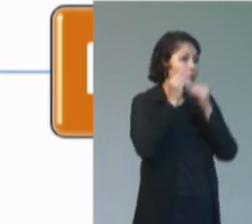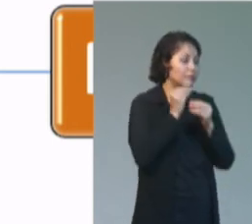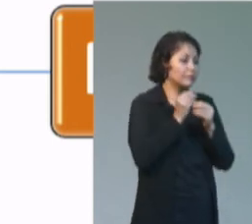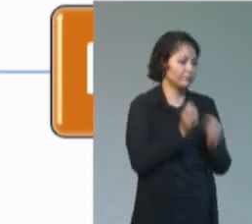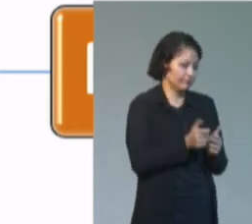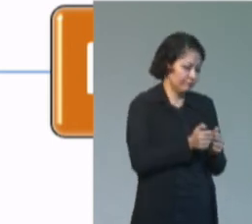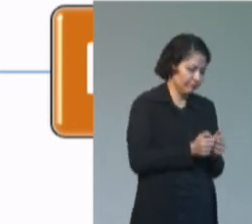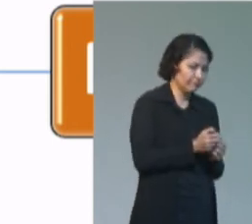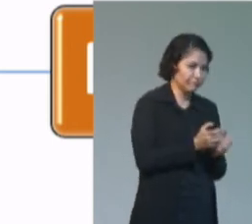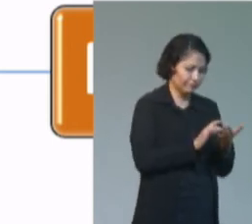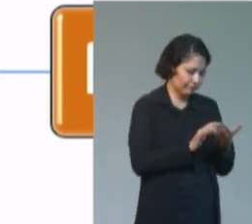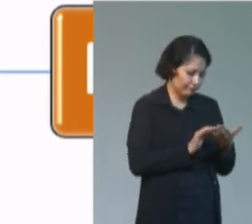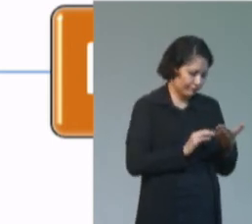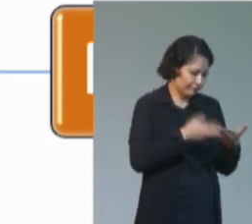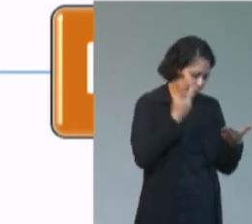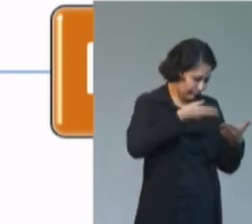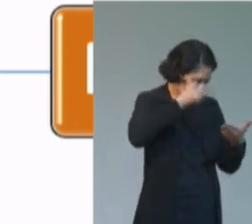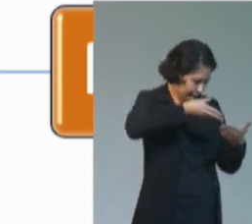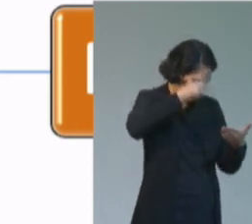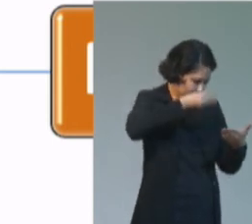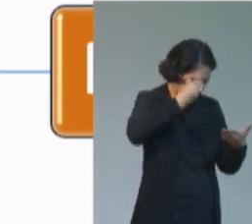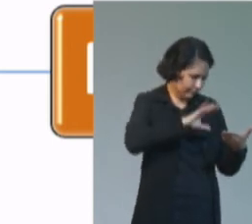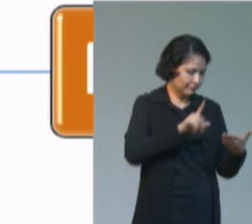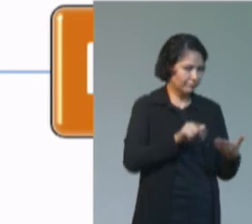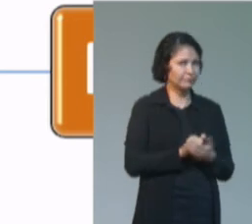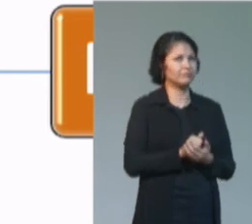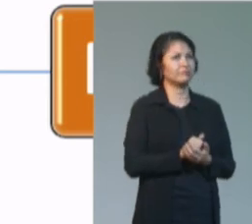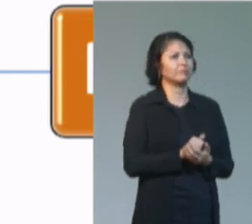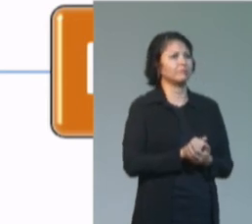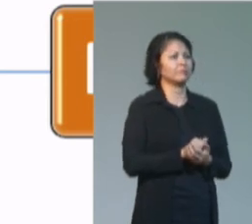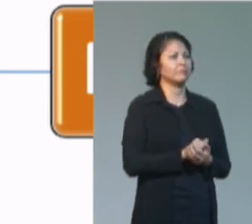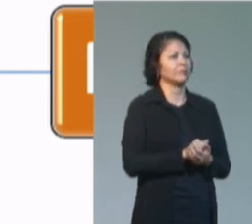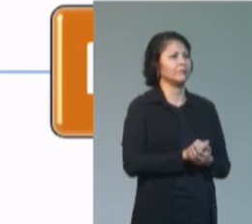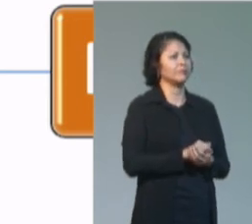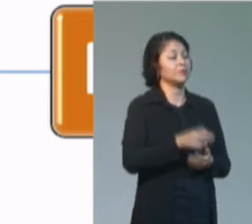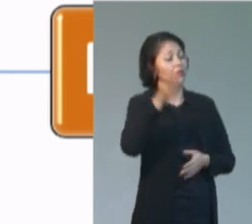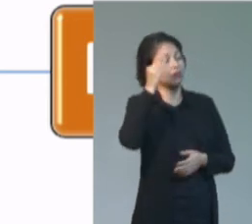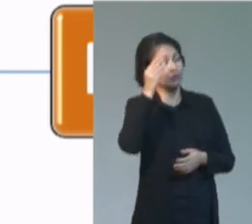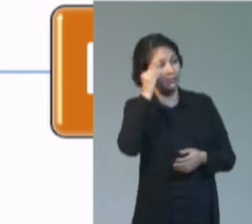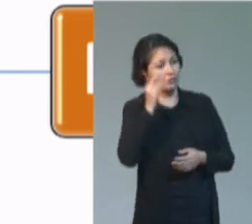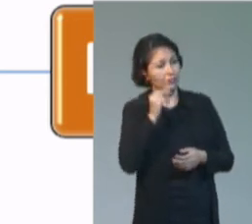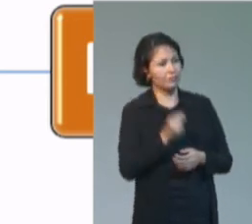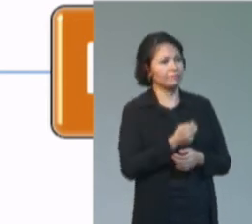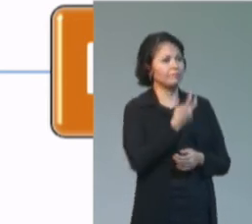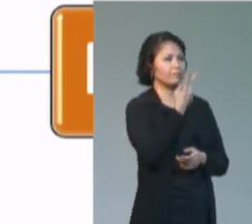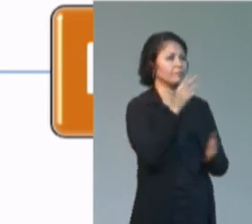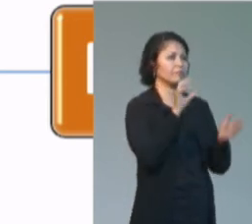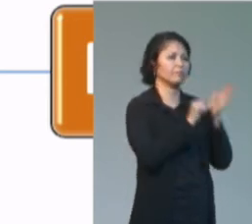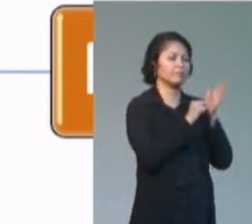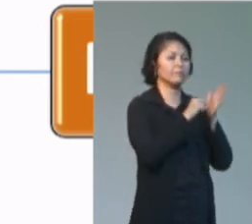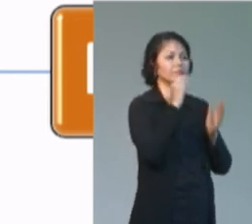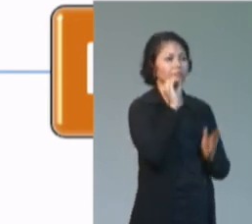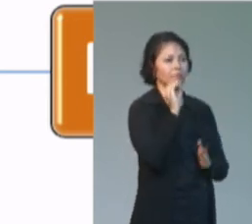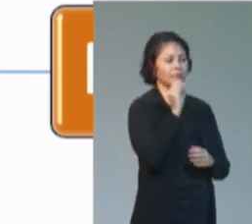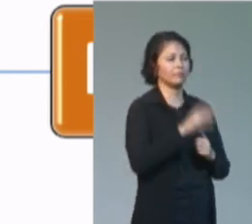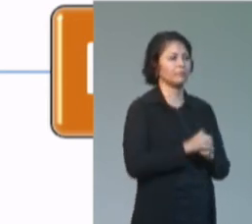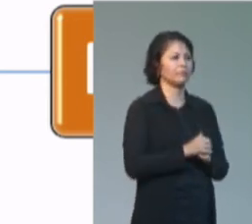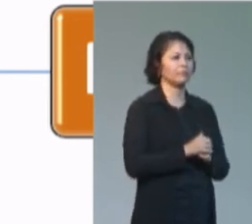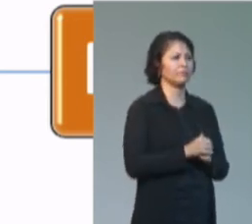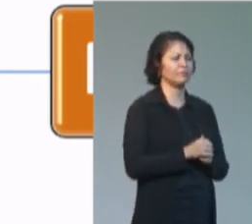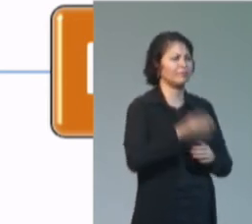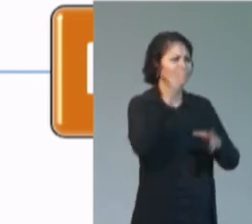y también empezamos a hablar de eso que se denomina como learning 2.0 y learning